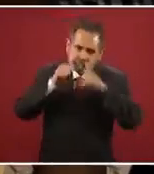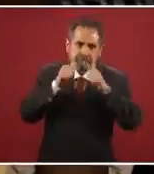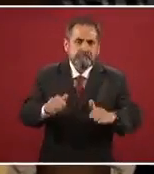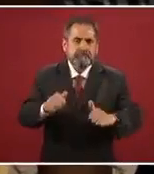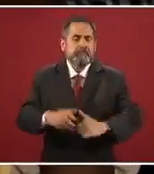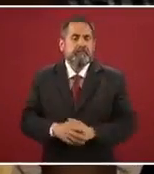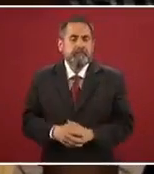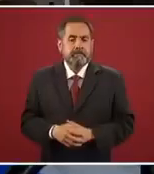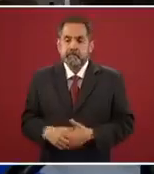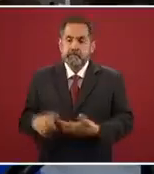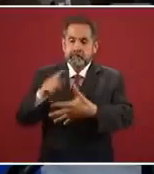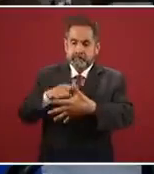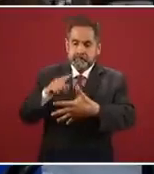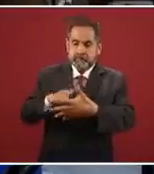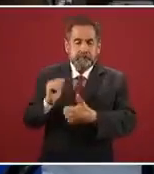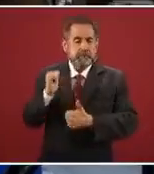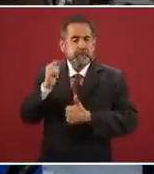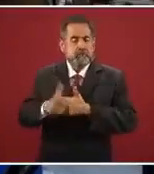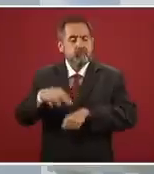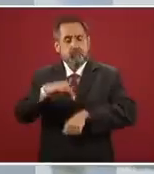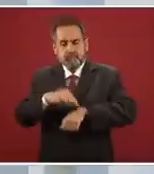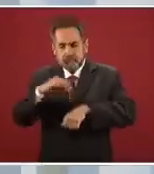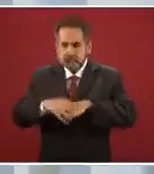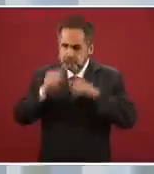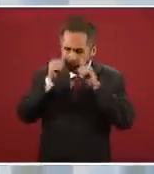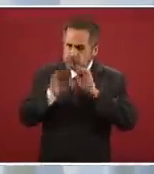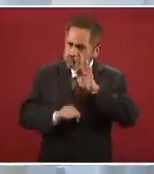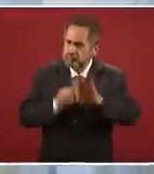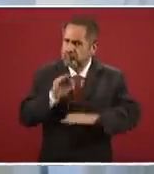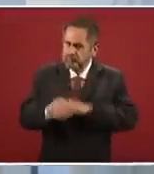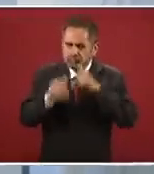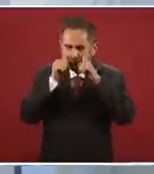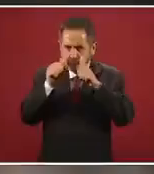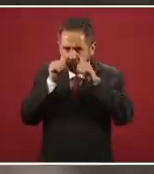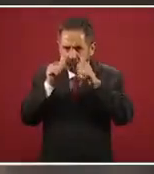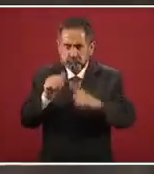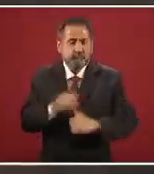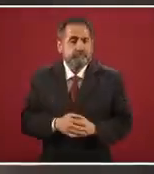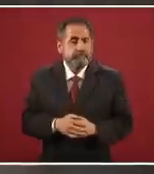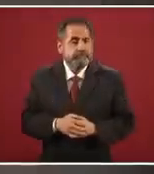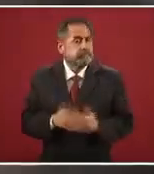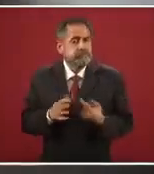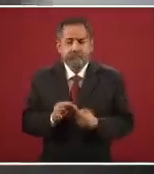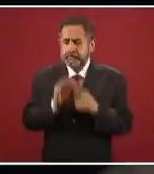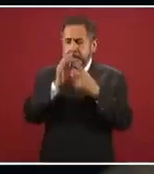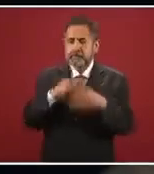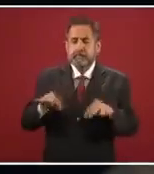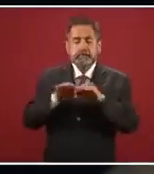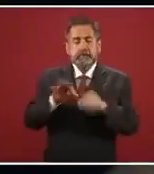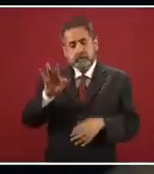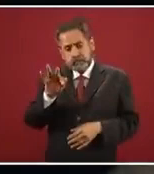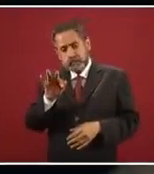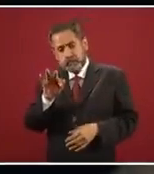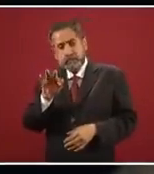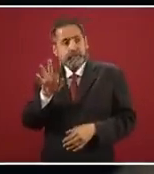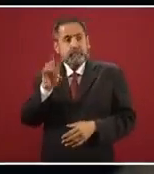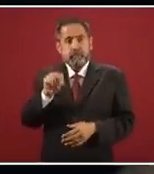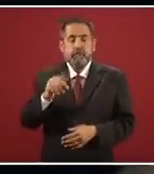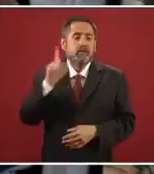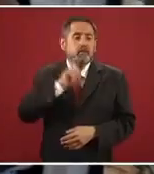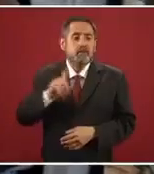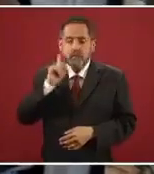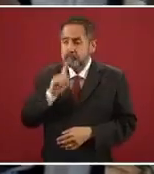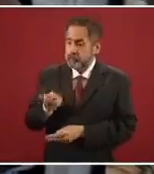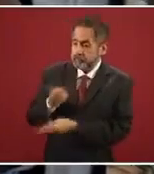5. Asistencia médica permanente a las personas migrantes. Se otorgó atención especial a 49 madres migrantes